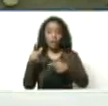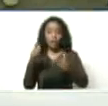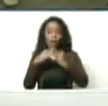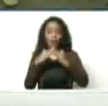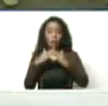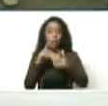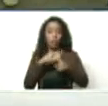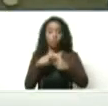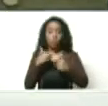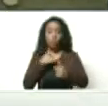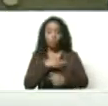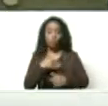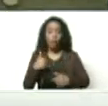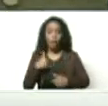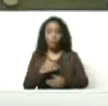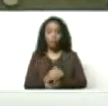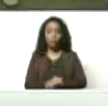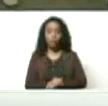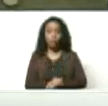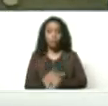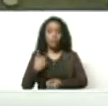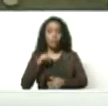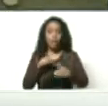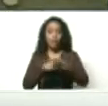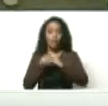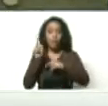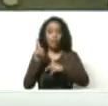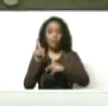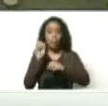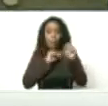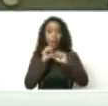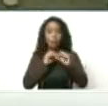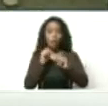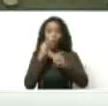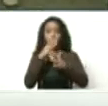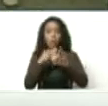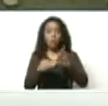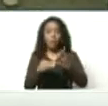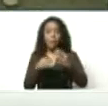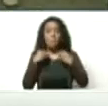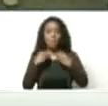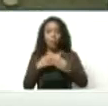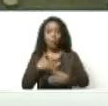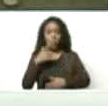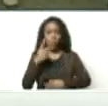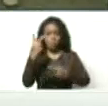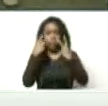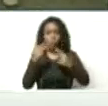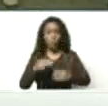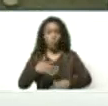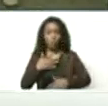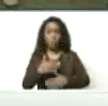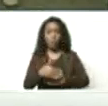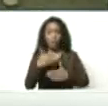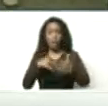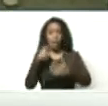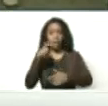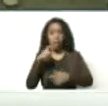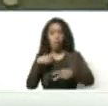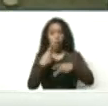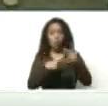presidente entonces no queremos tener acceso a esa maquinaria a los insumos para que vean que nosotros atrás de que estamos produciendo